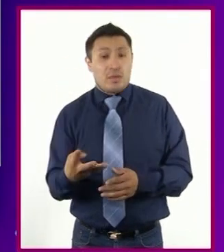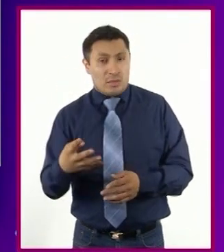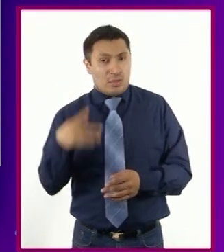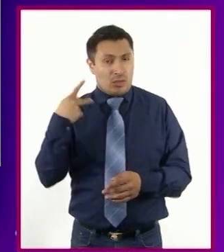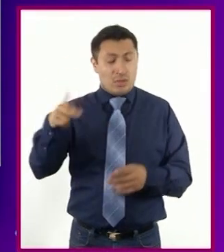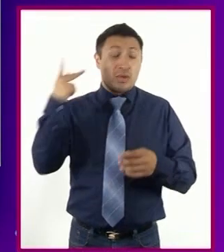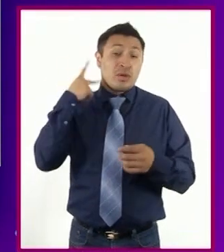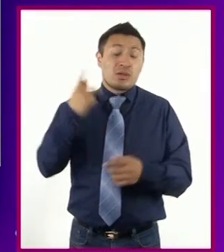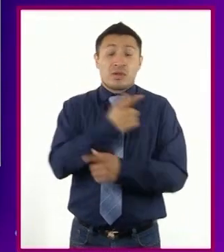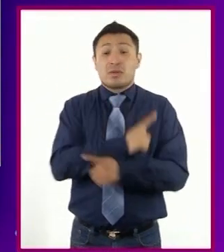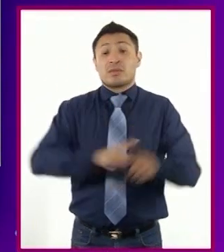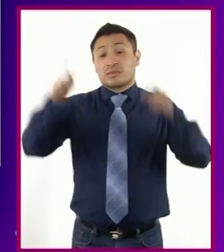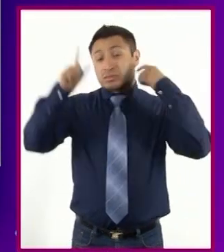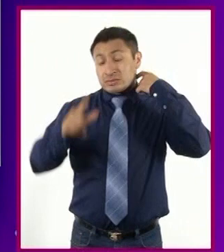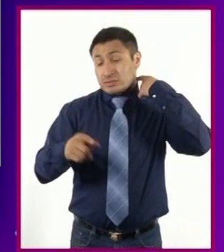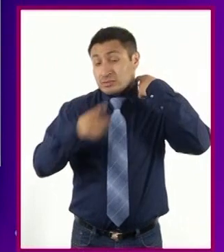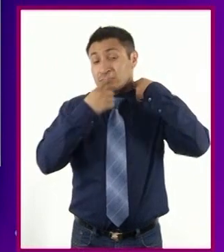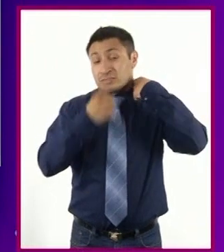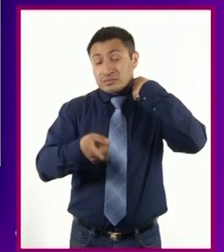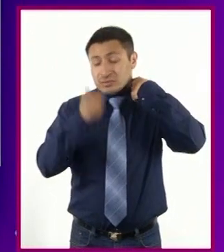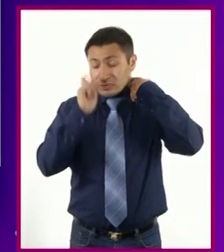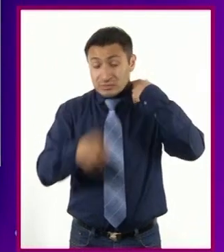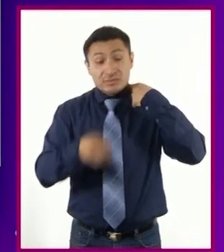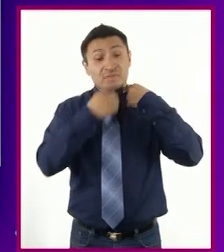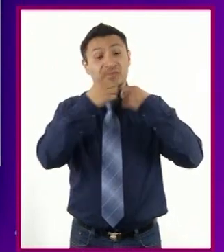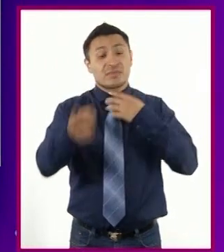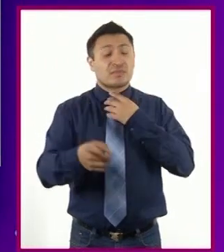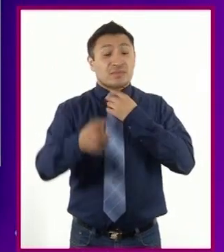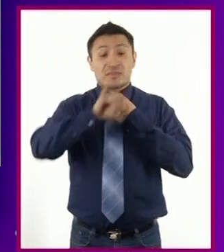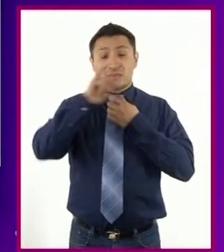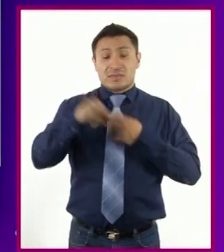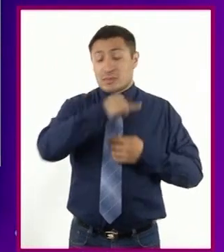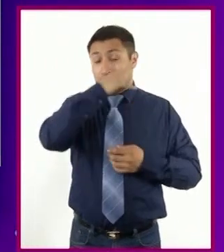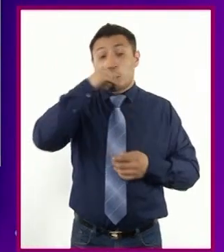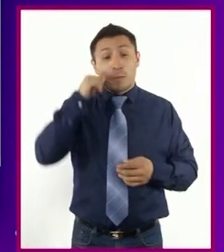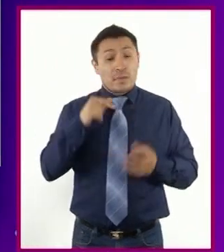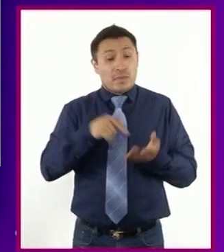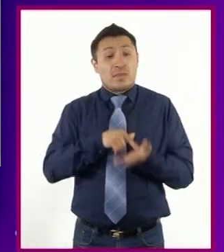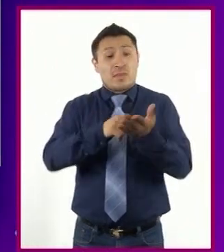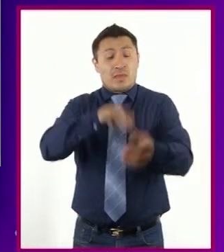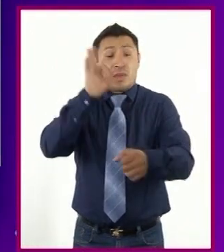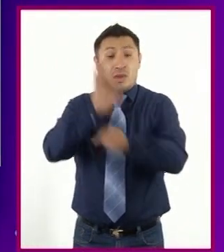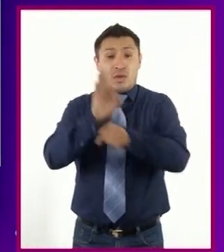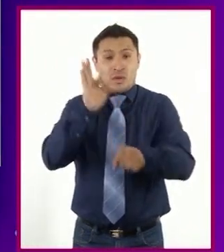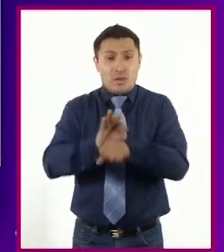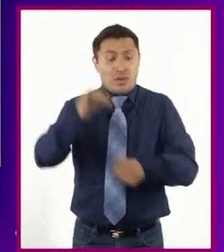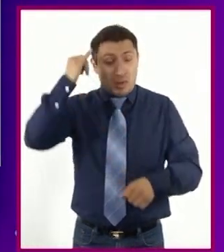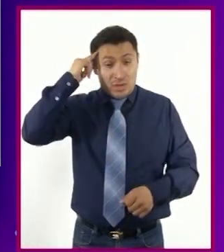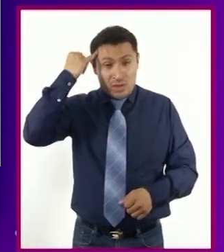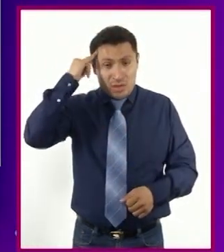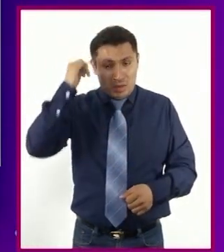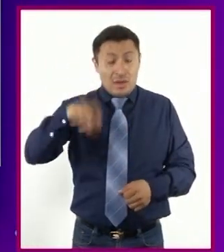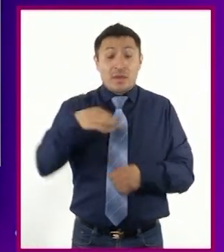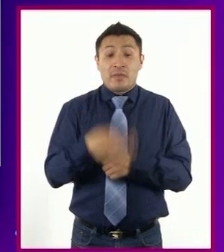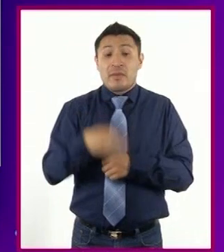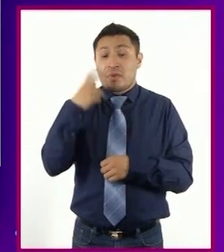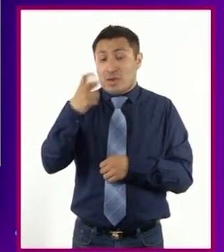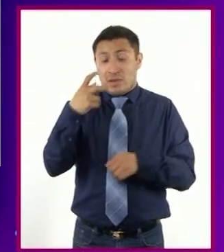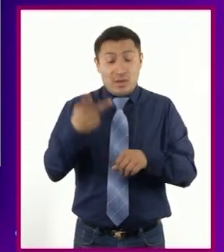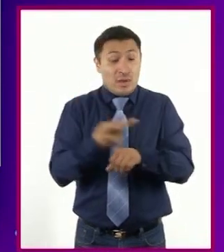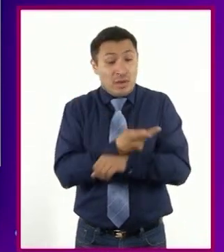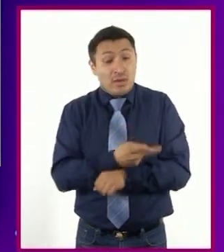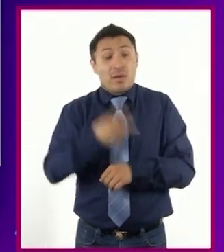su política liberal, ratificó la libertad religiosa que Juárez propuso y defendió a los indígenas. Mientras esto